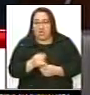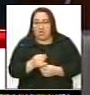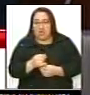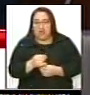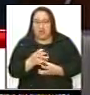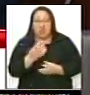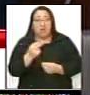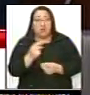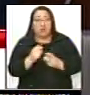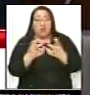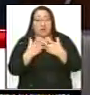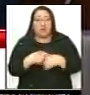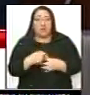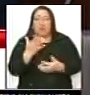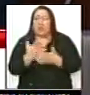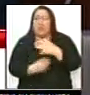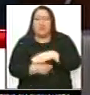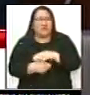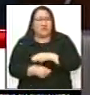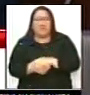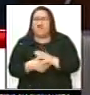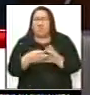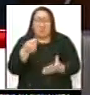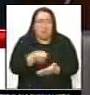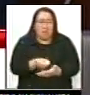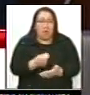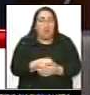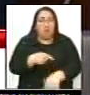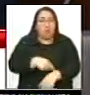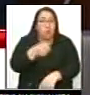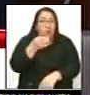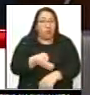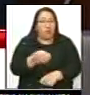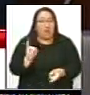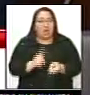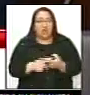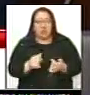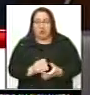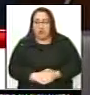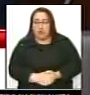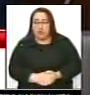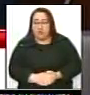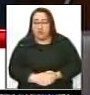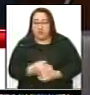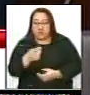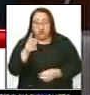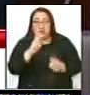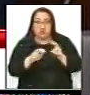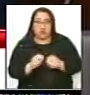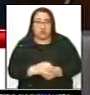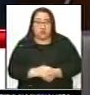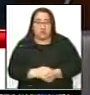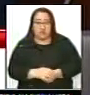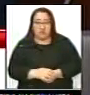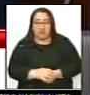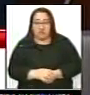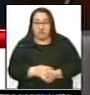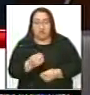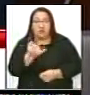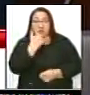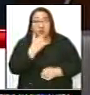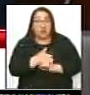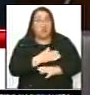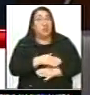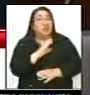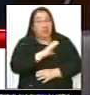Hay concesiones corruptas. Hay pagos puntuales o de vez hasta el día de hoy. Y eso hay que revisarlo. Como sucedió en El